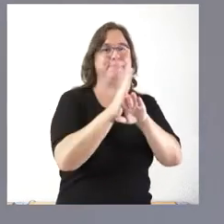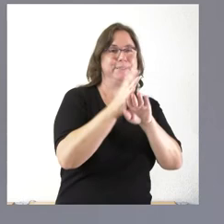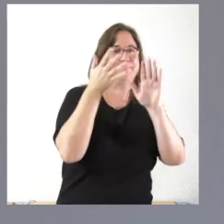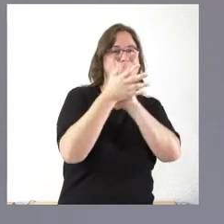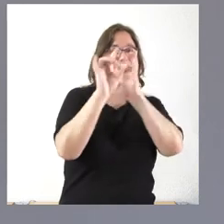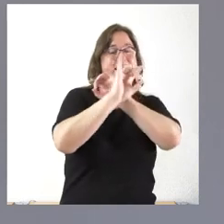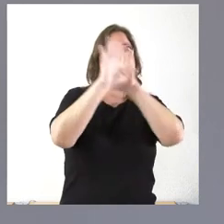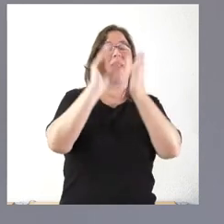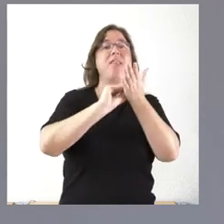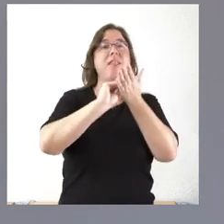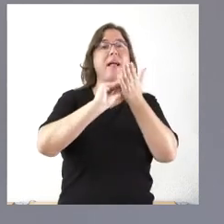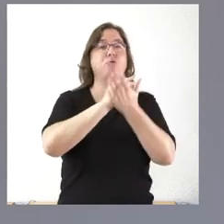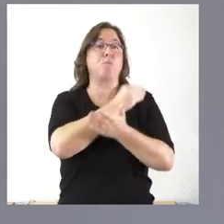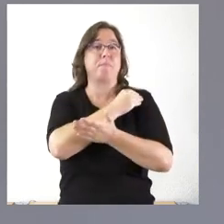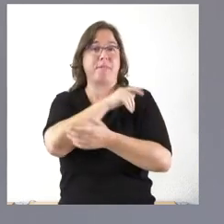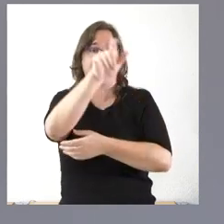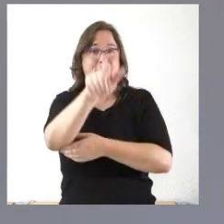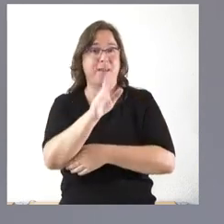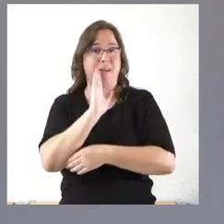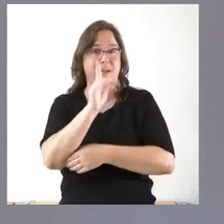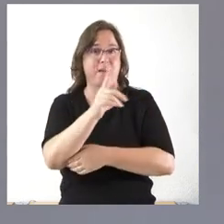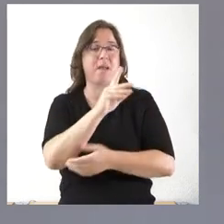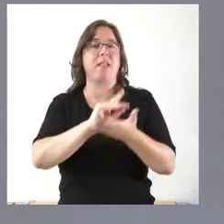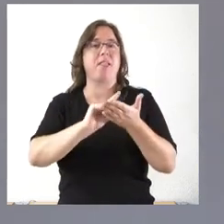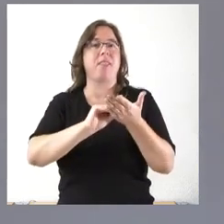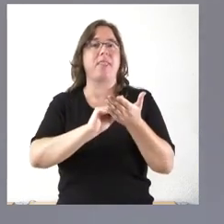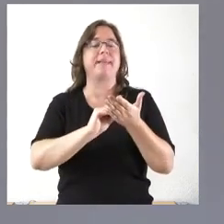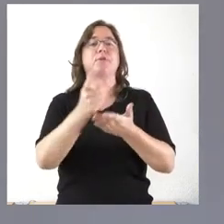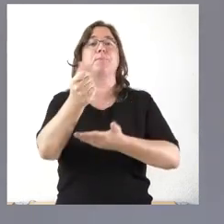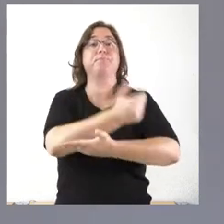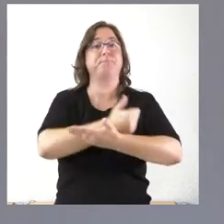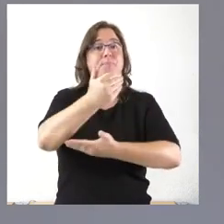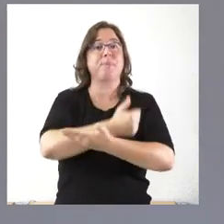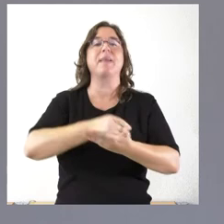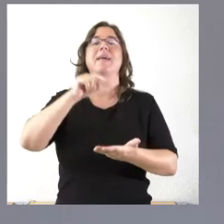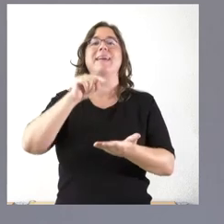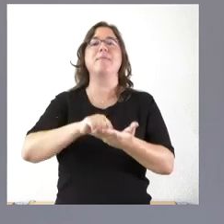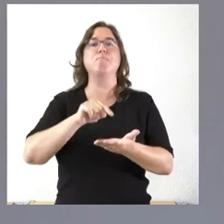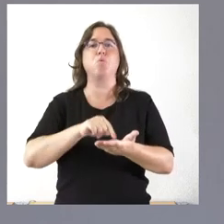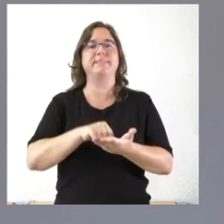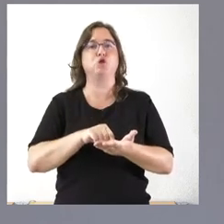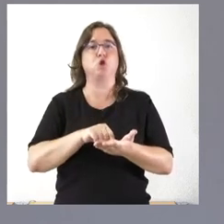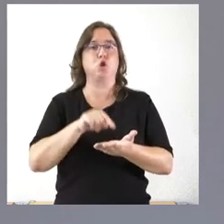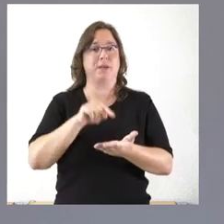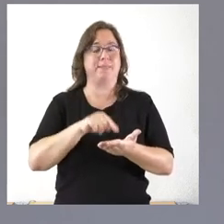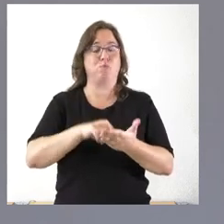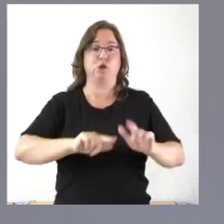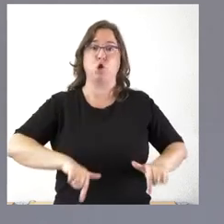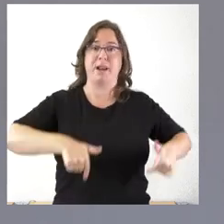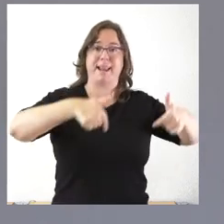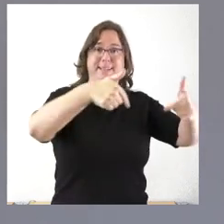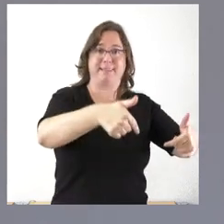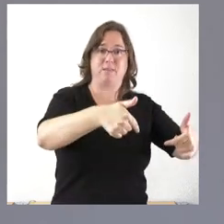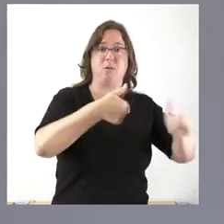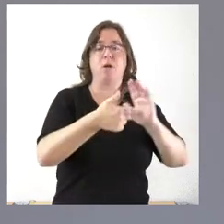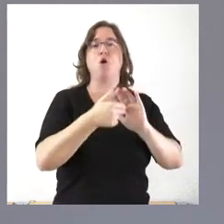me pedía anteriormente, la recaudación por el impuesto de residuos que se elimina es de 8